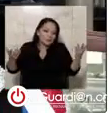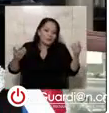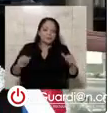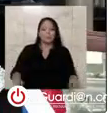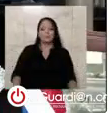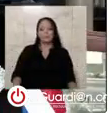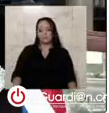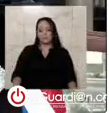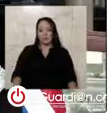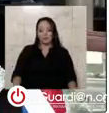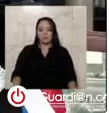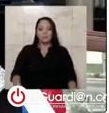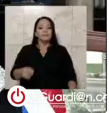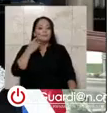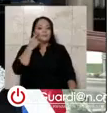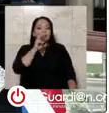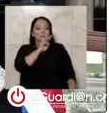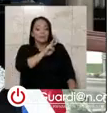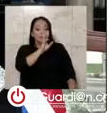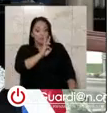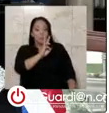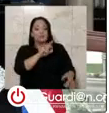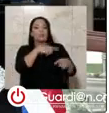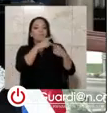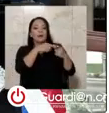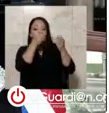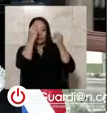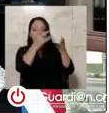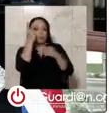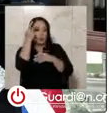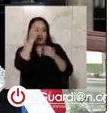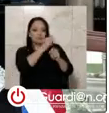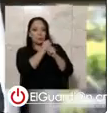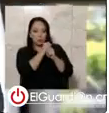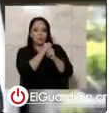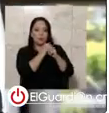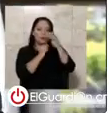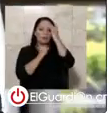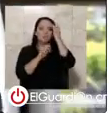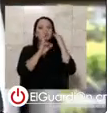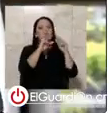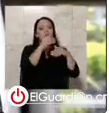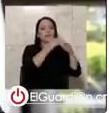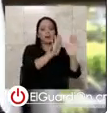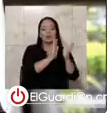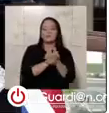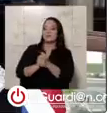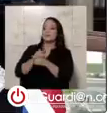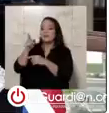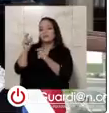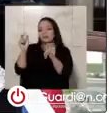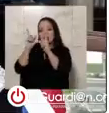señor, el 26 que vamos a anunciar la política de seguridad, no queremos ahora adelantar si quiere, señor presidente. Era la sorpresita,